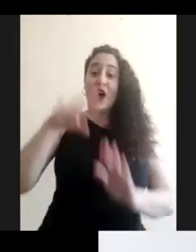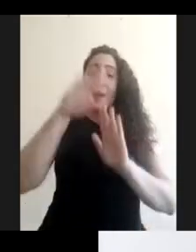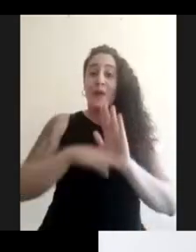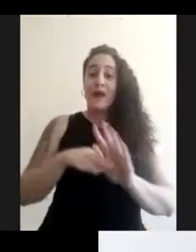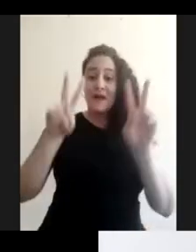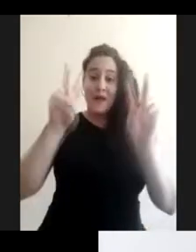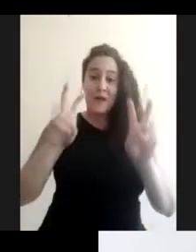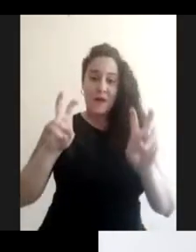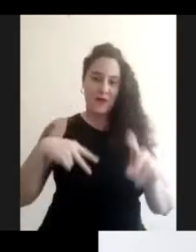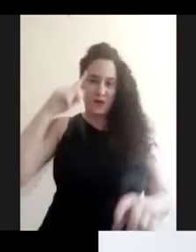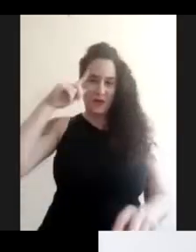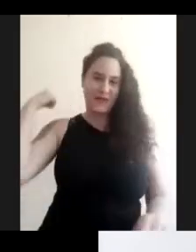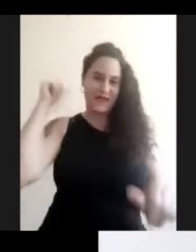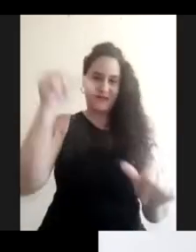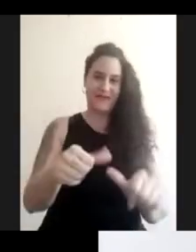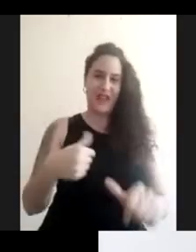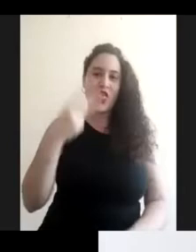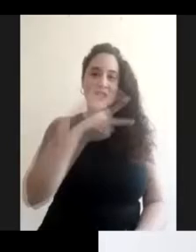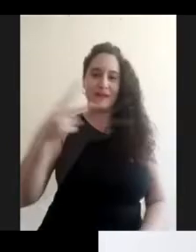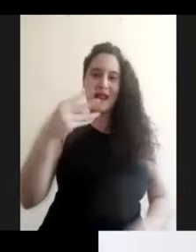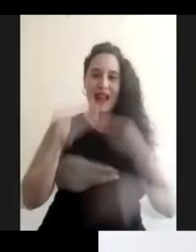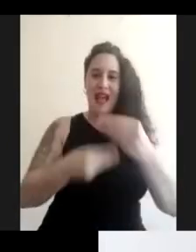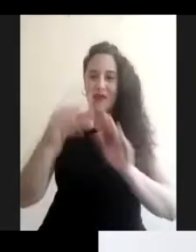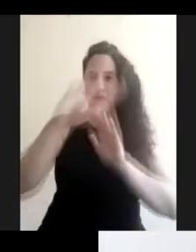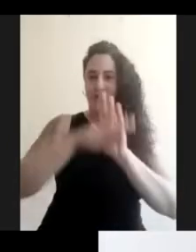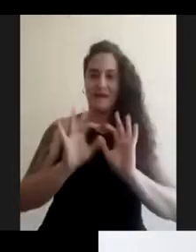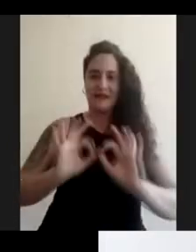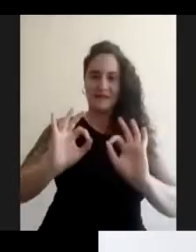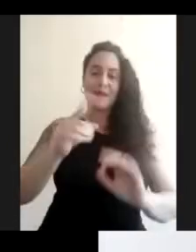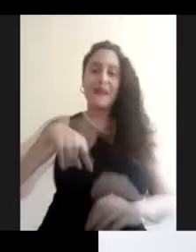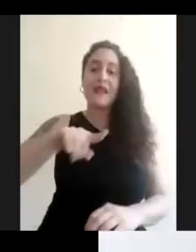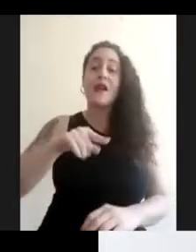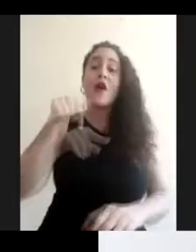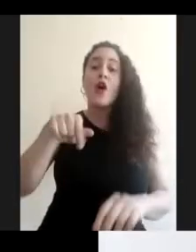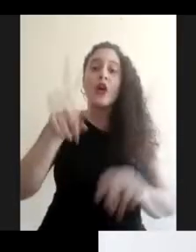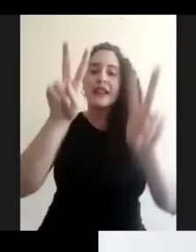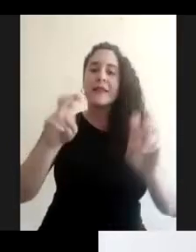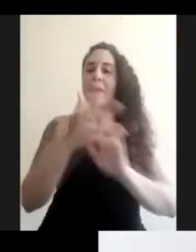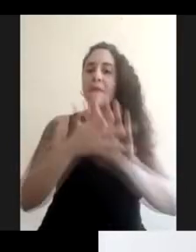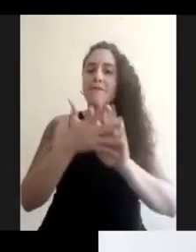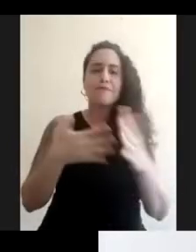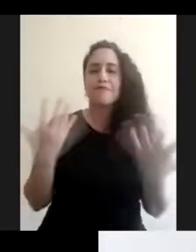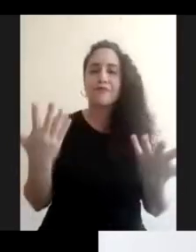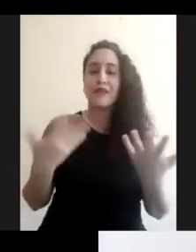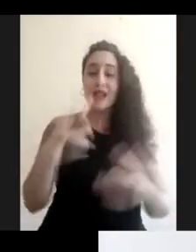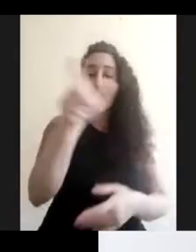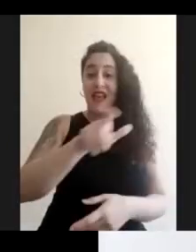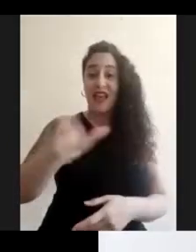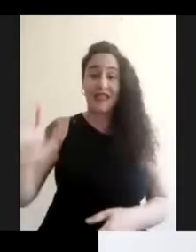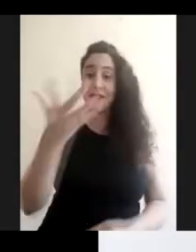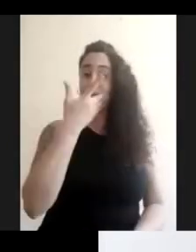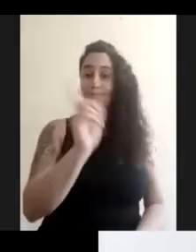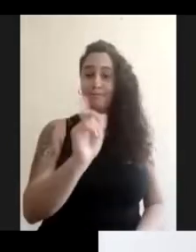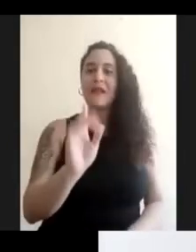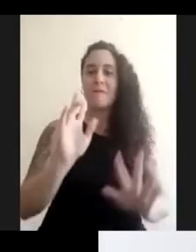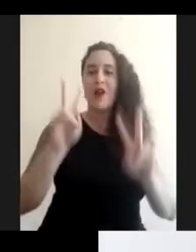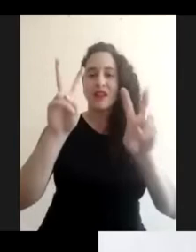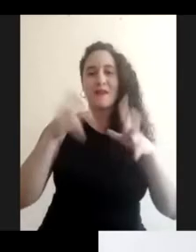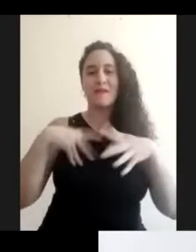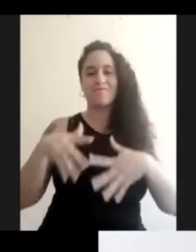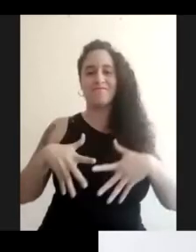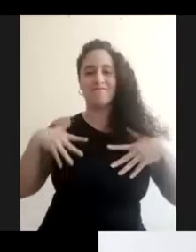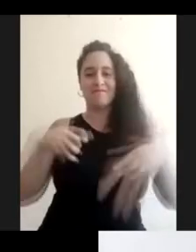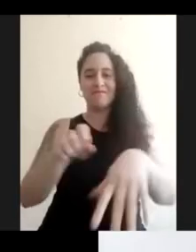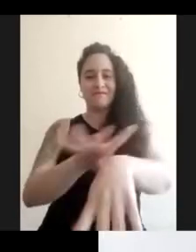venimos haciendo en esta semana. Y hoy vamos a tratar un tema que mucha gente desconoce, pero que es muy emotivo. Son